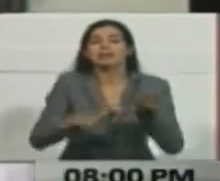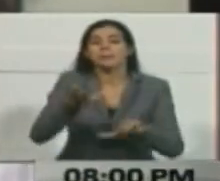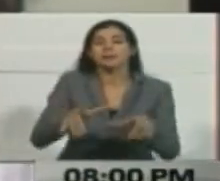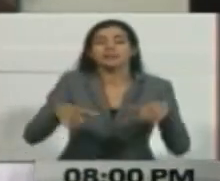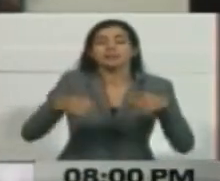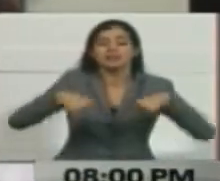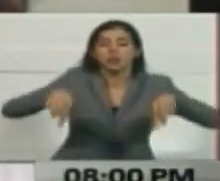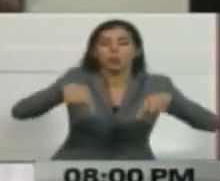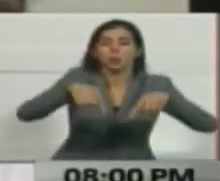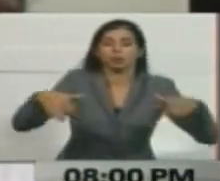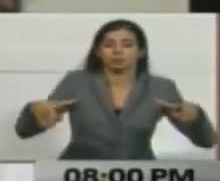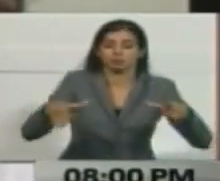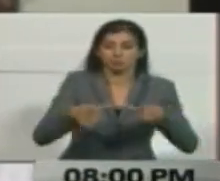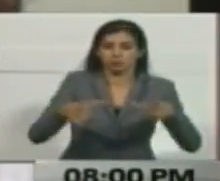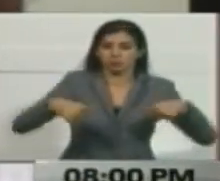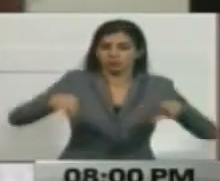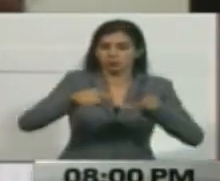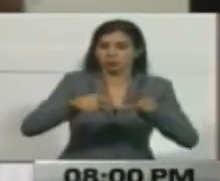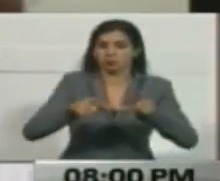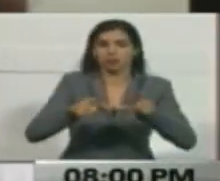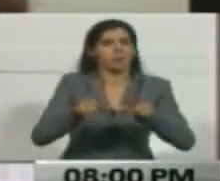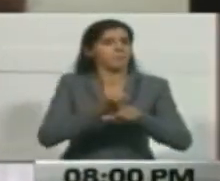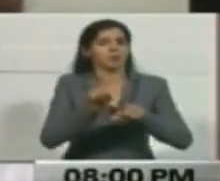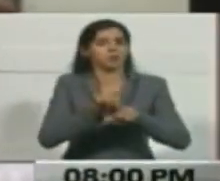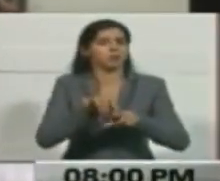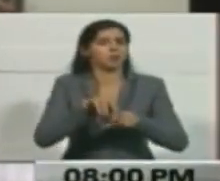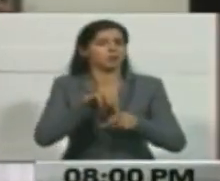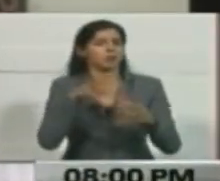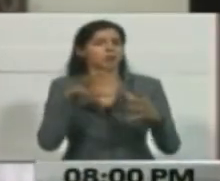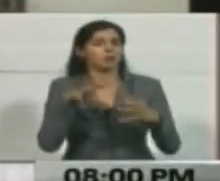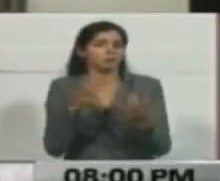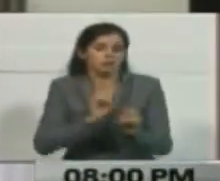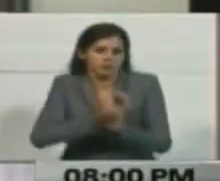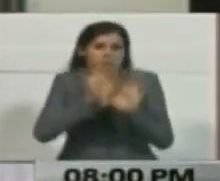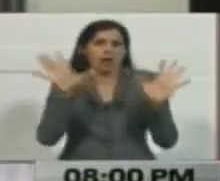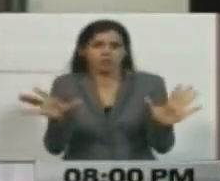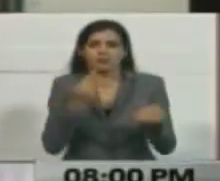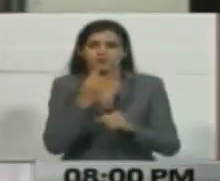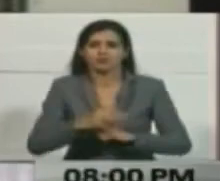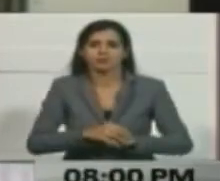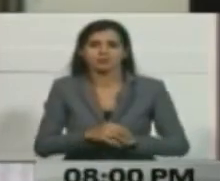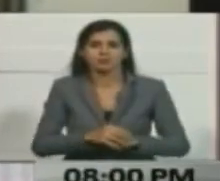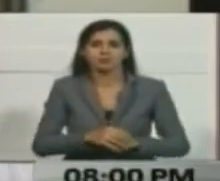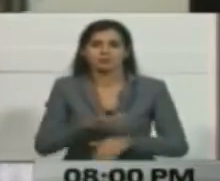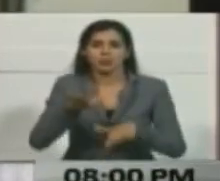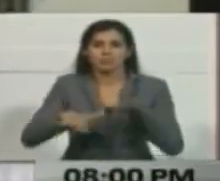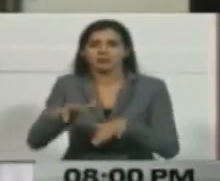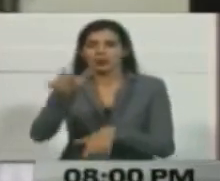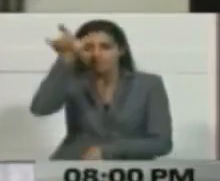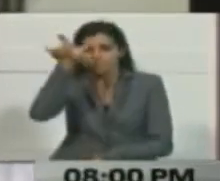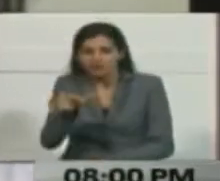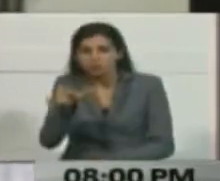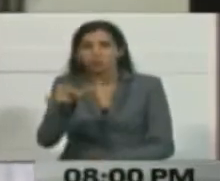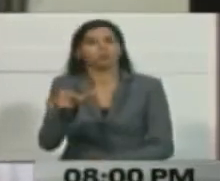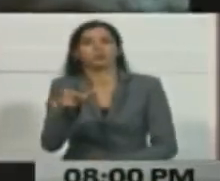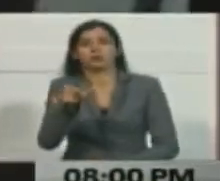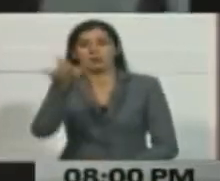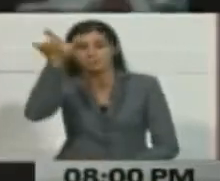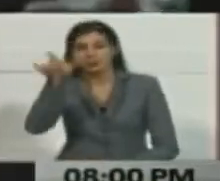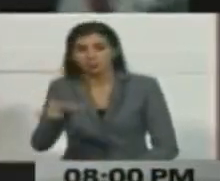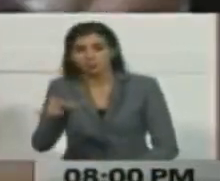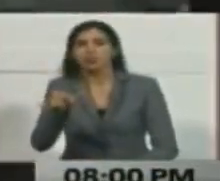correspondiente. Es de perogrullo que no cabe ninguna interpretación. Es el circuito correspondiente al funcionario que se está solicitando la revocación del